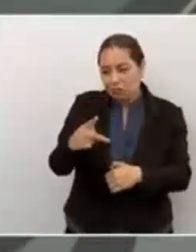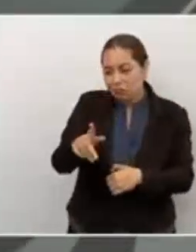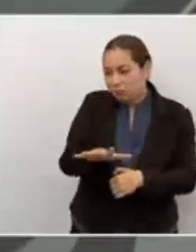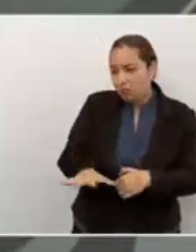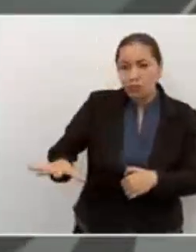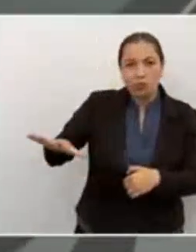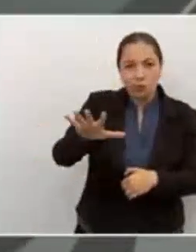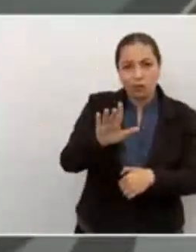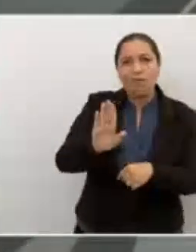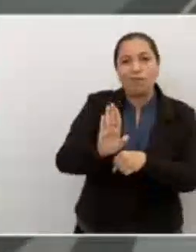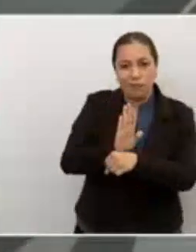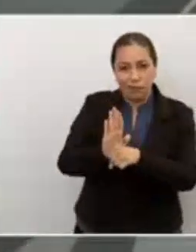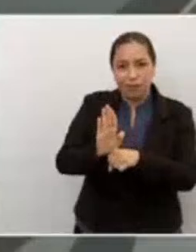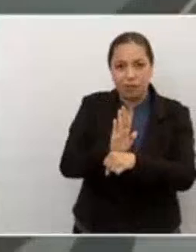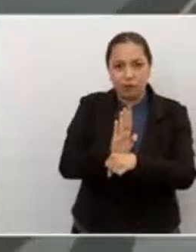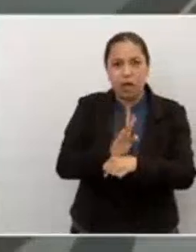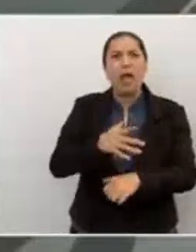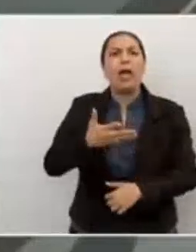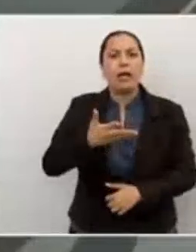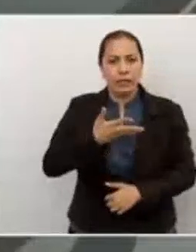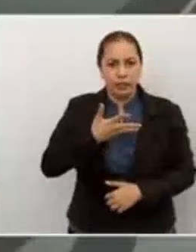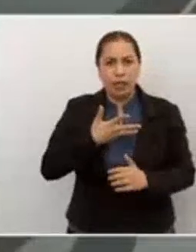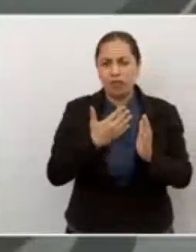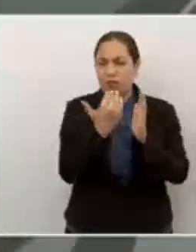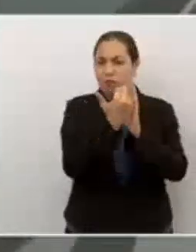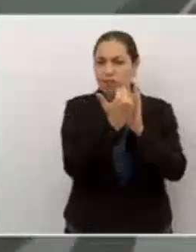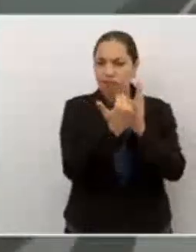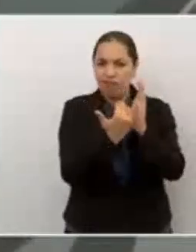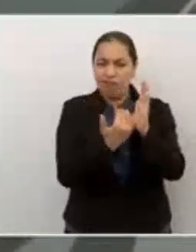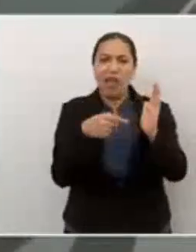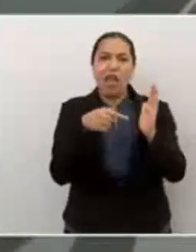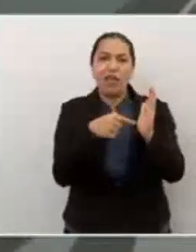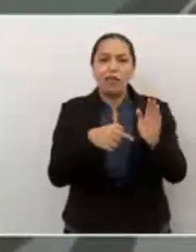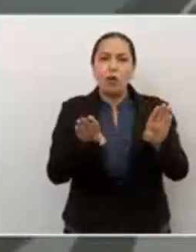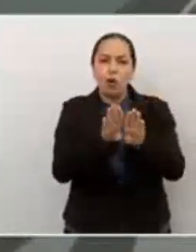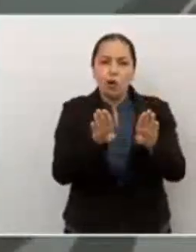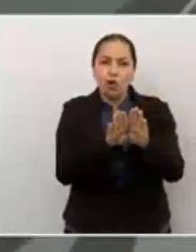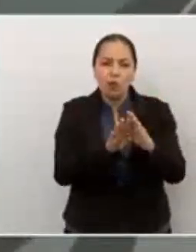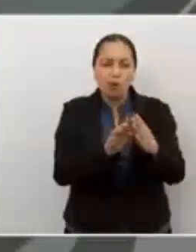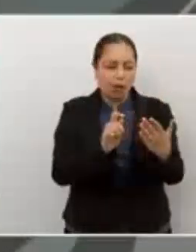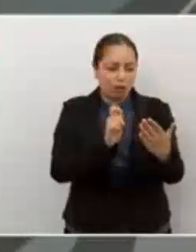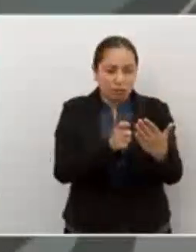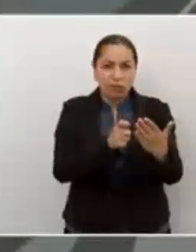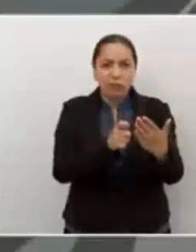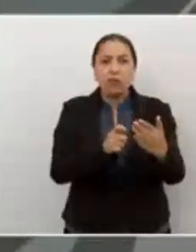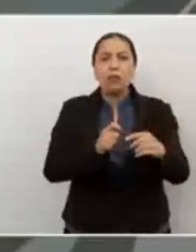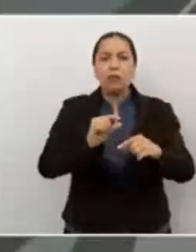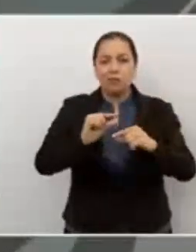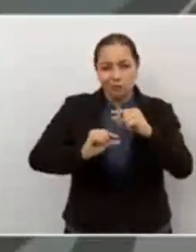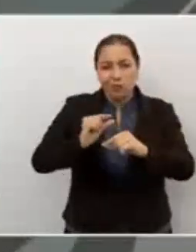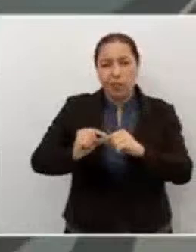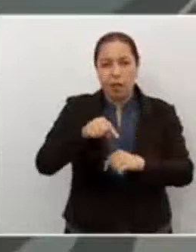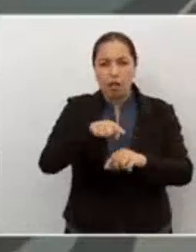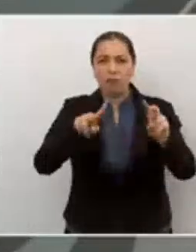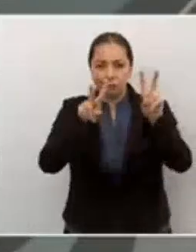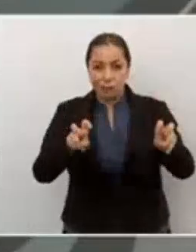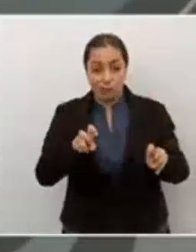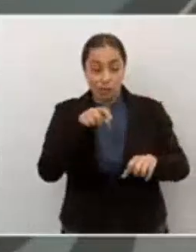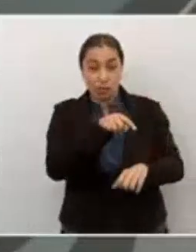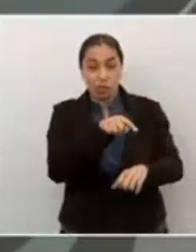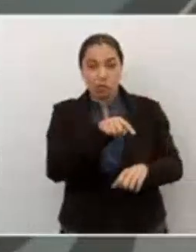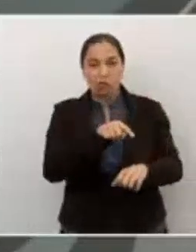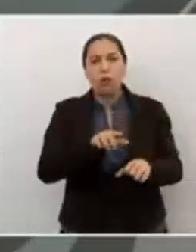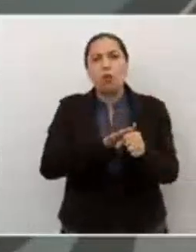nos guían. La guía máxima para nosotros dice, por el bien de todos, primero